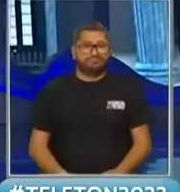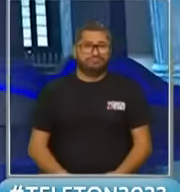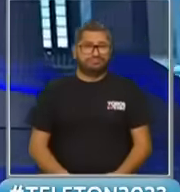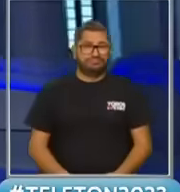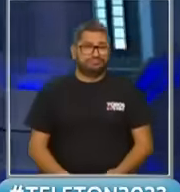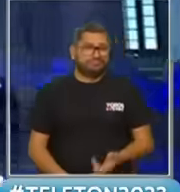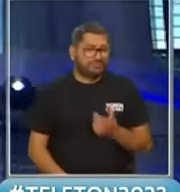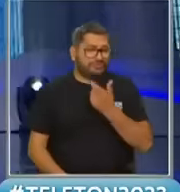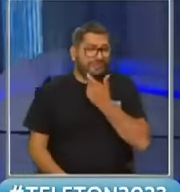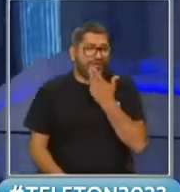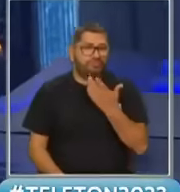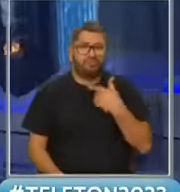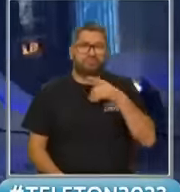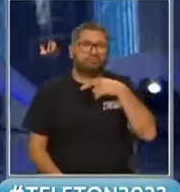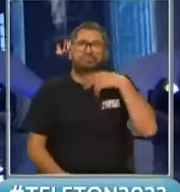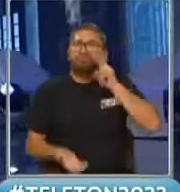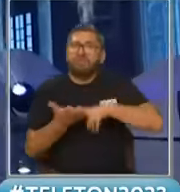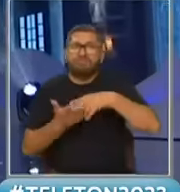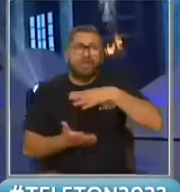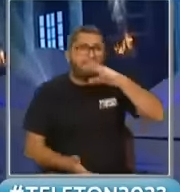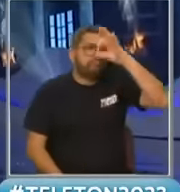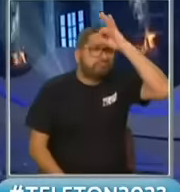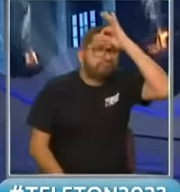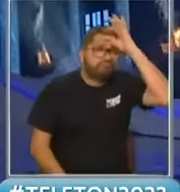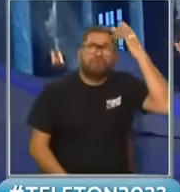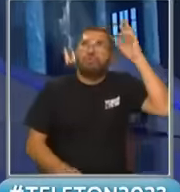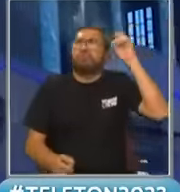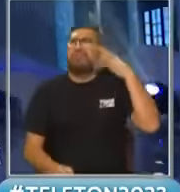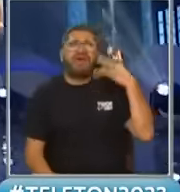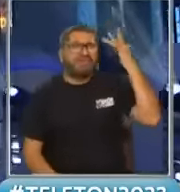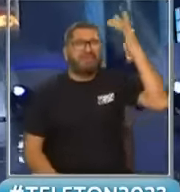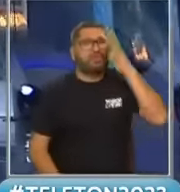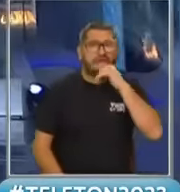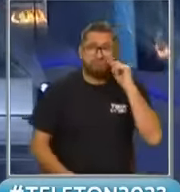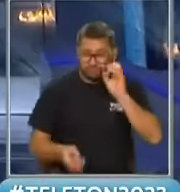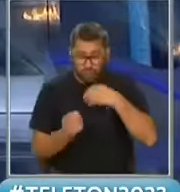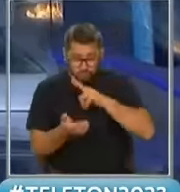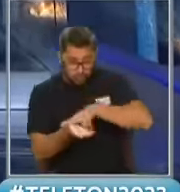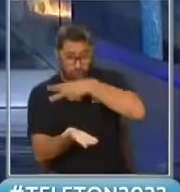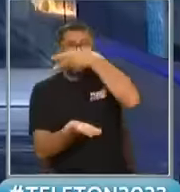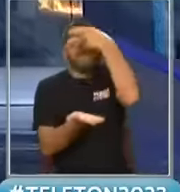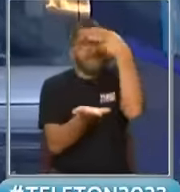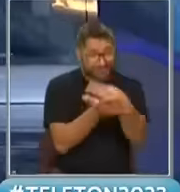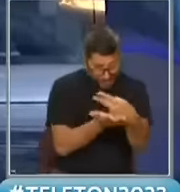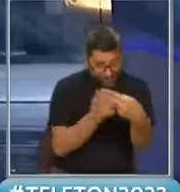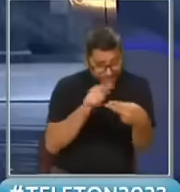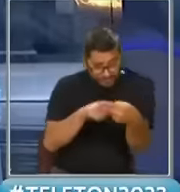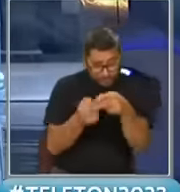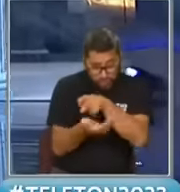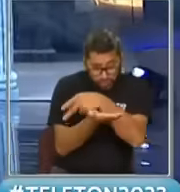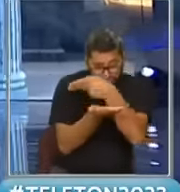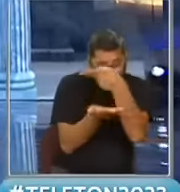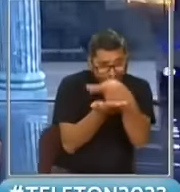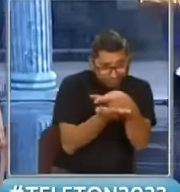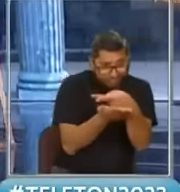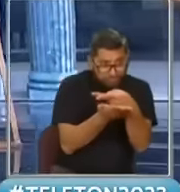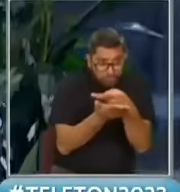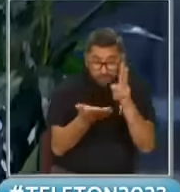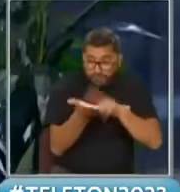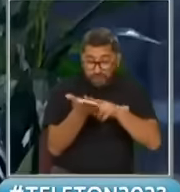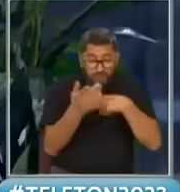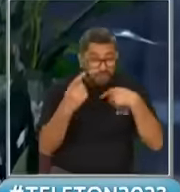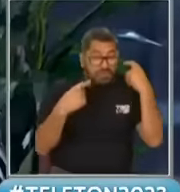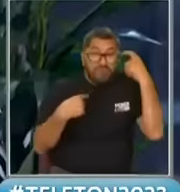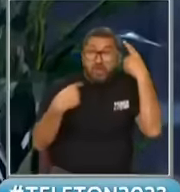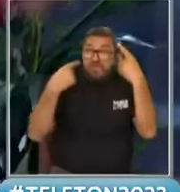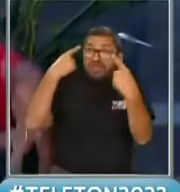Pero yo no sabía que era tan inteligente porque cuando se tiró al suelo y le golpeaban, yo quedé loco. Y de repente yo